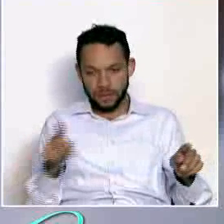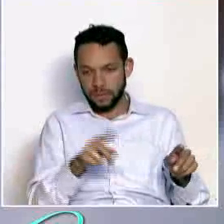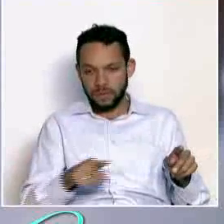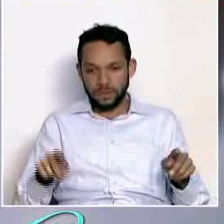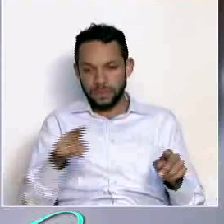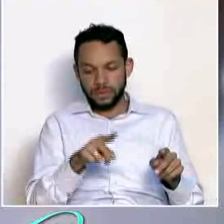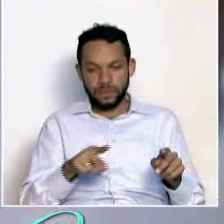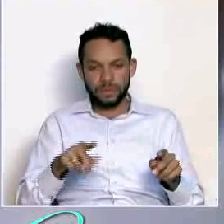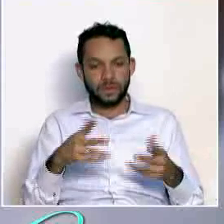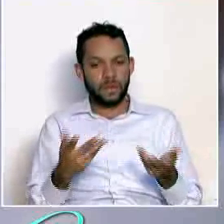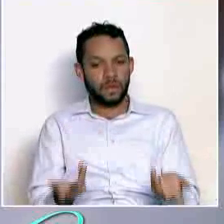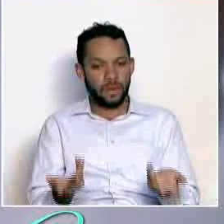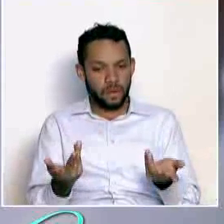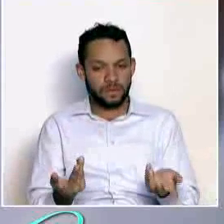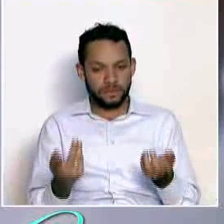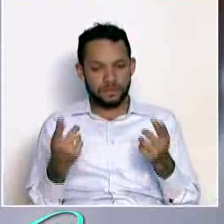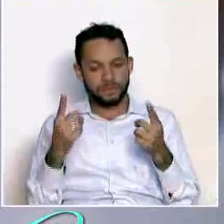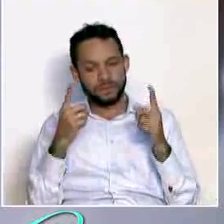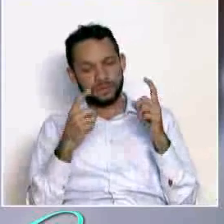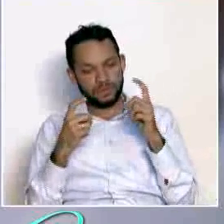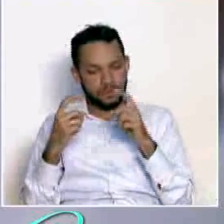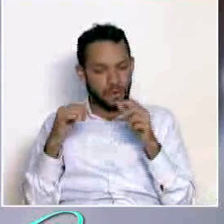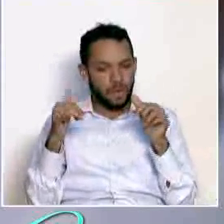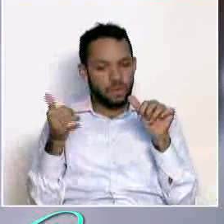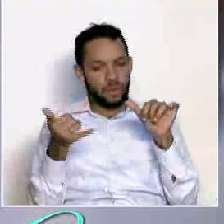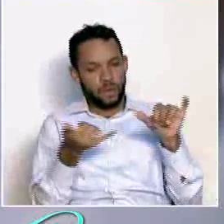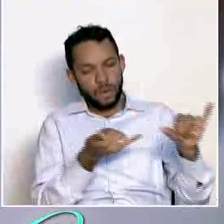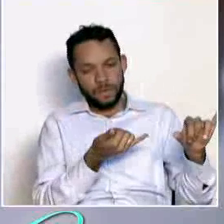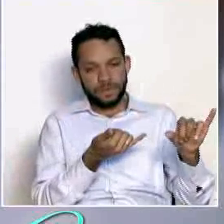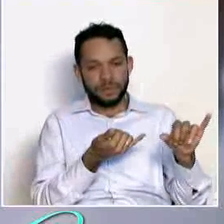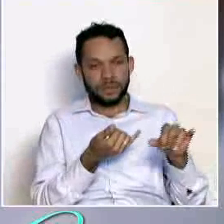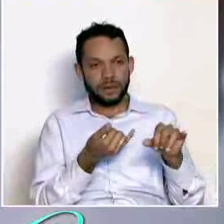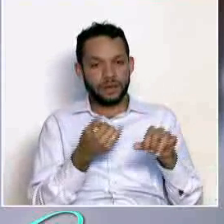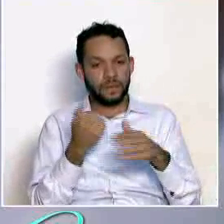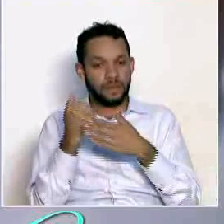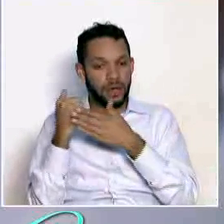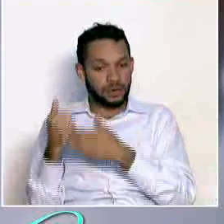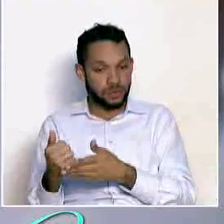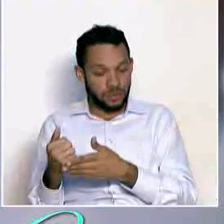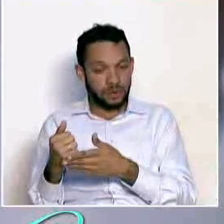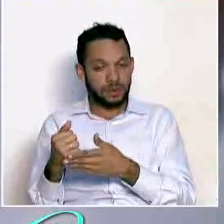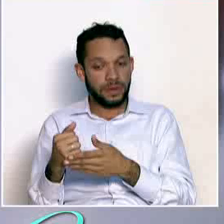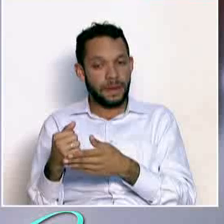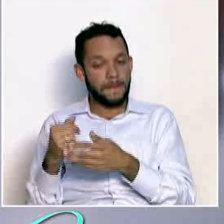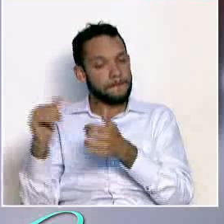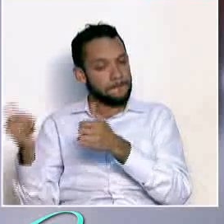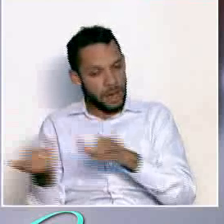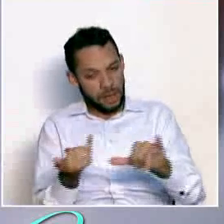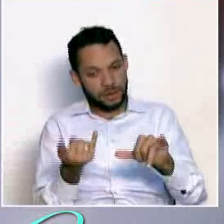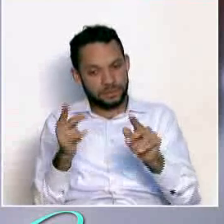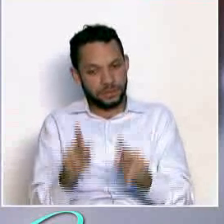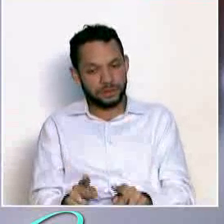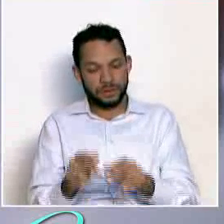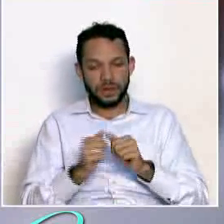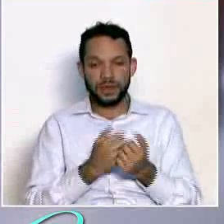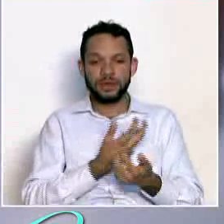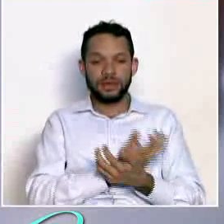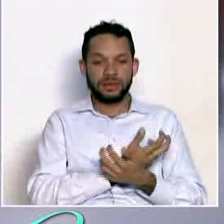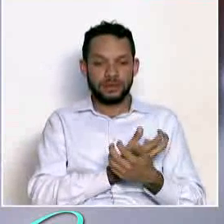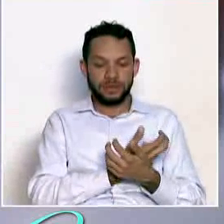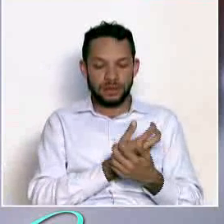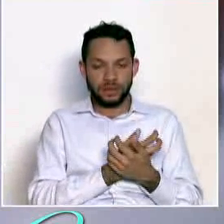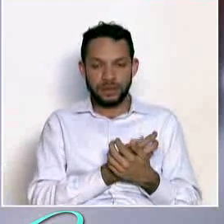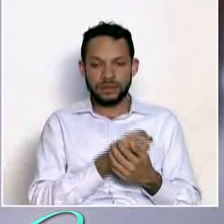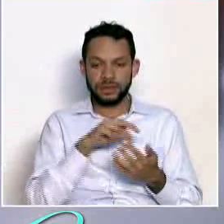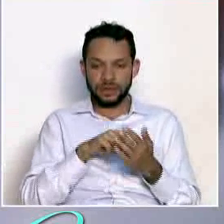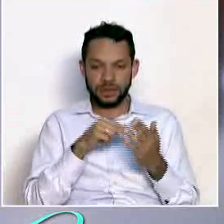un estado de sueño artificial provocado. Para la ciencia es un estado